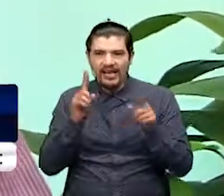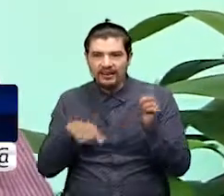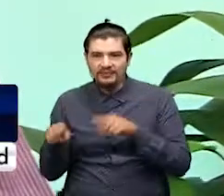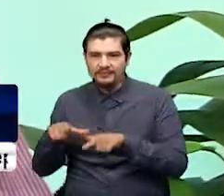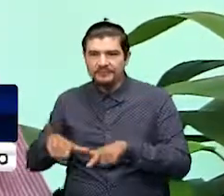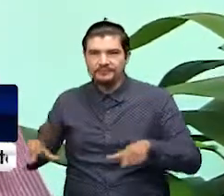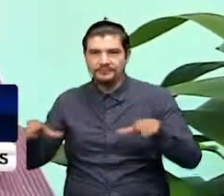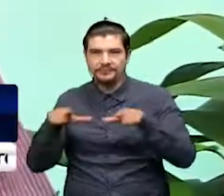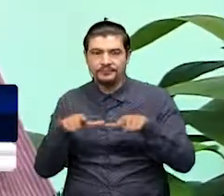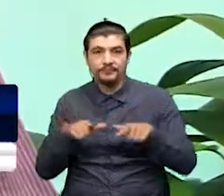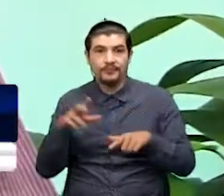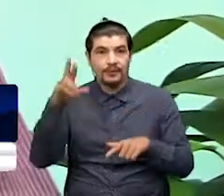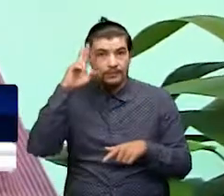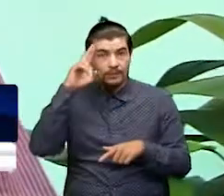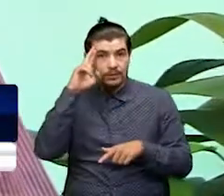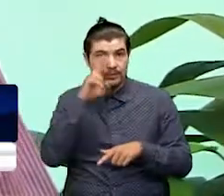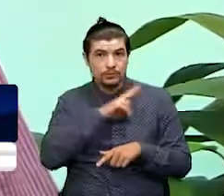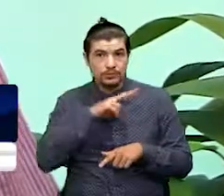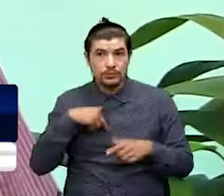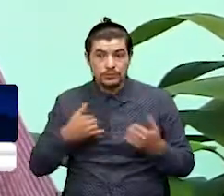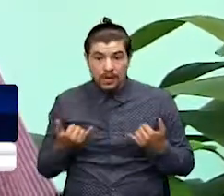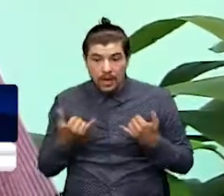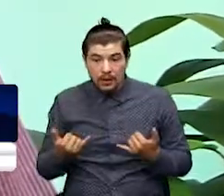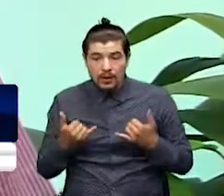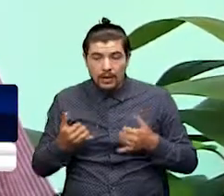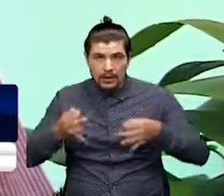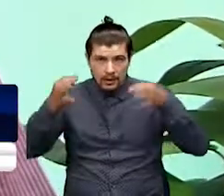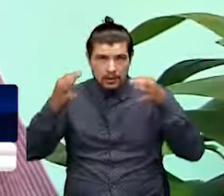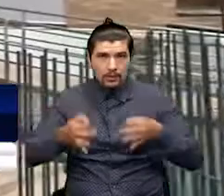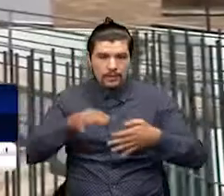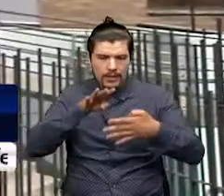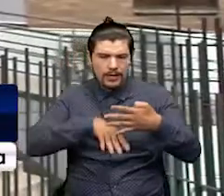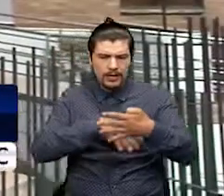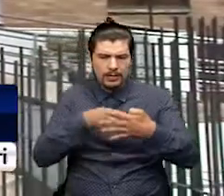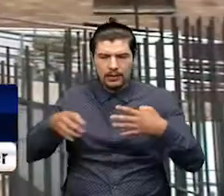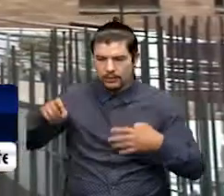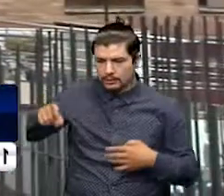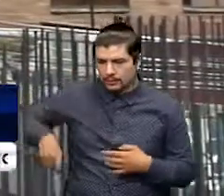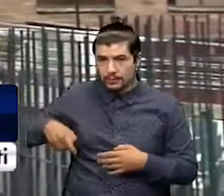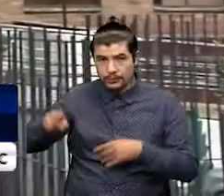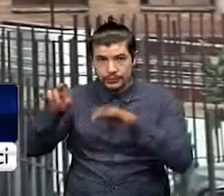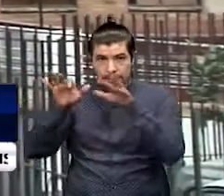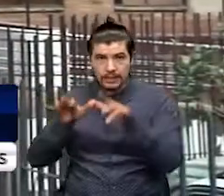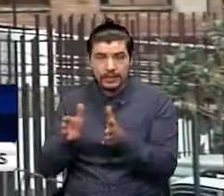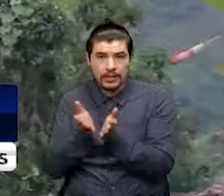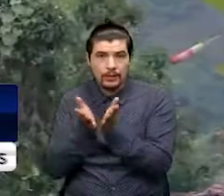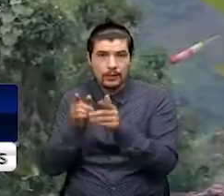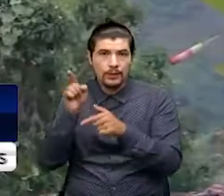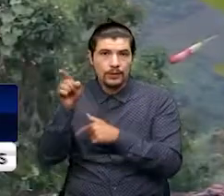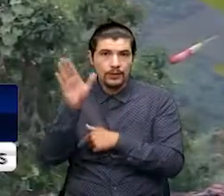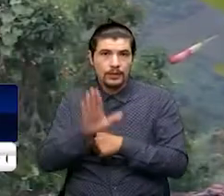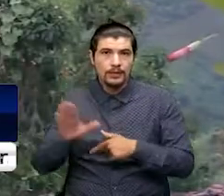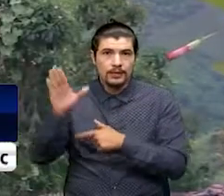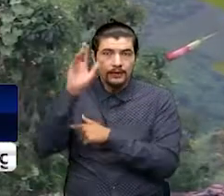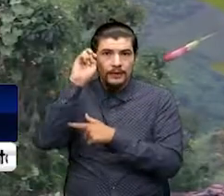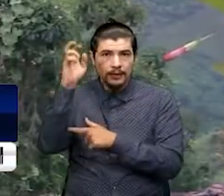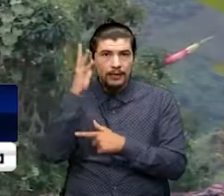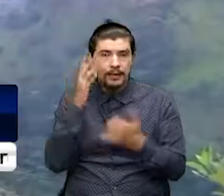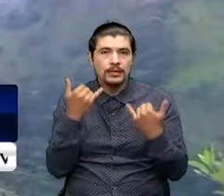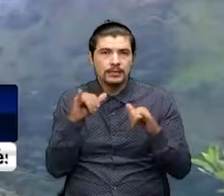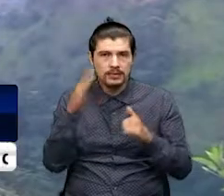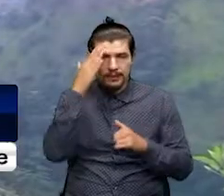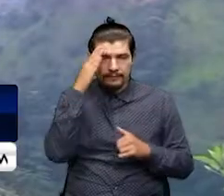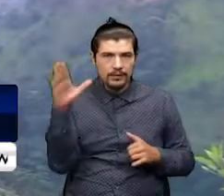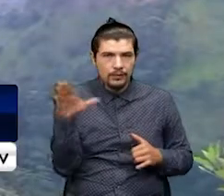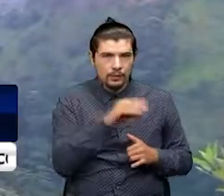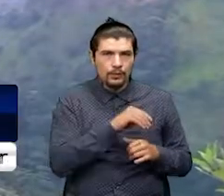de tal manera que nosotros por ahora vamos a cumplir el calendario escolar la secretaria de educación de norte de santander ya está enterada del tema y